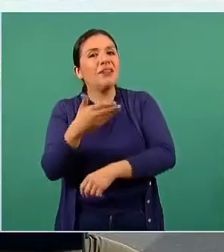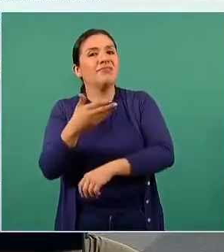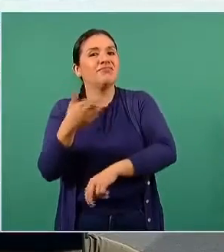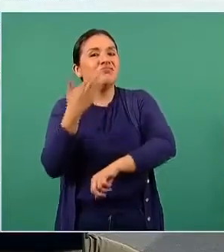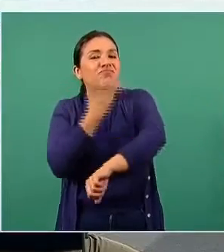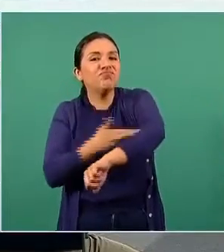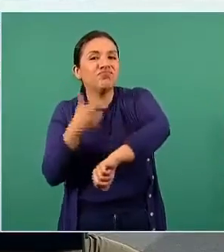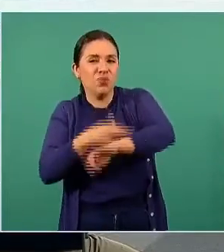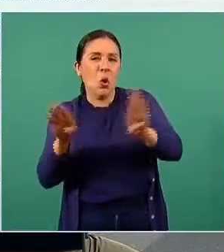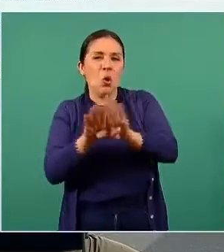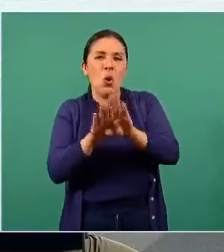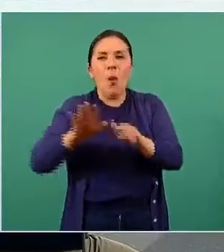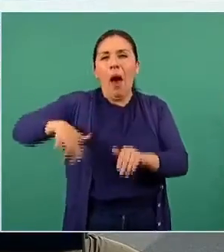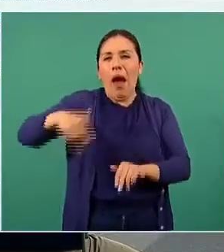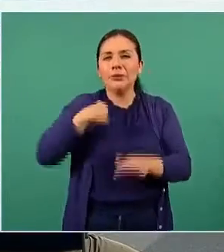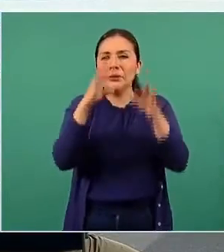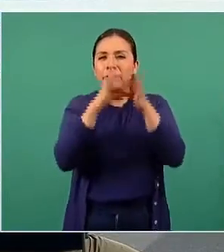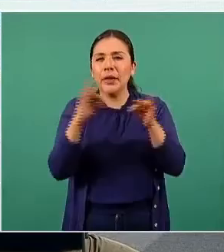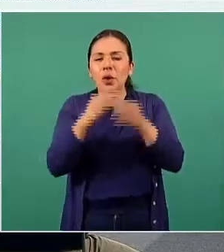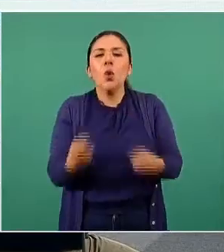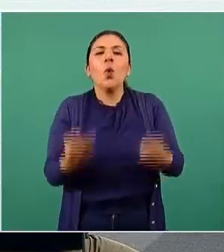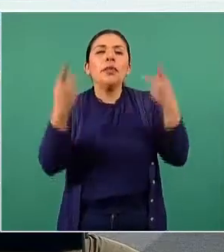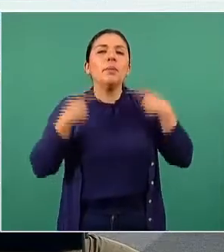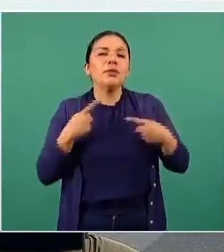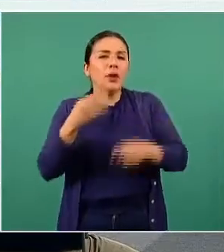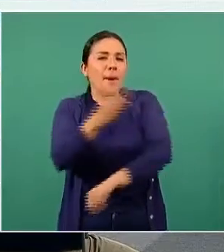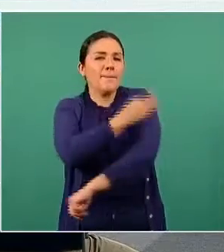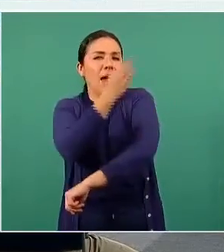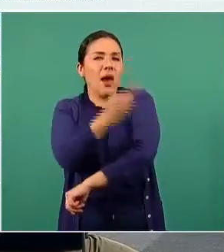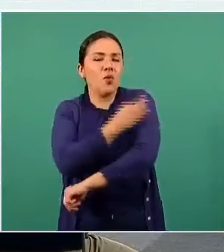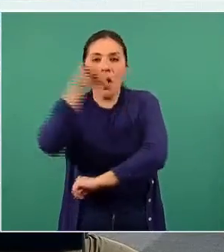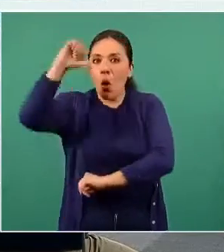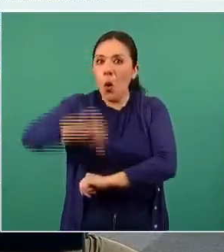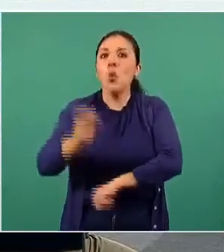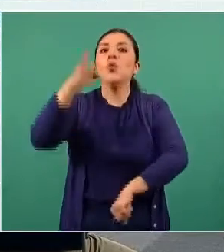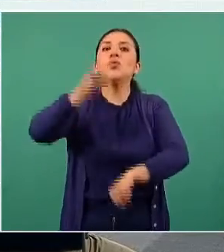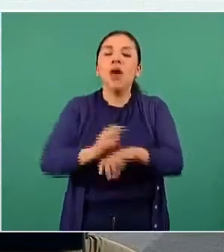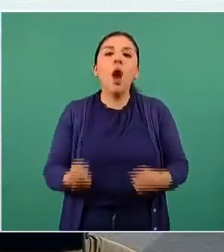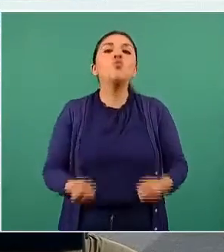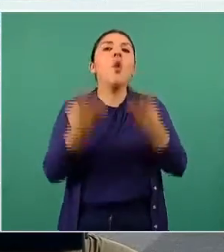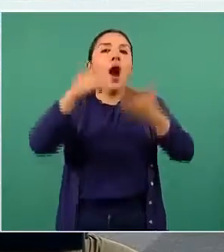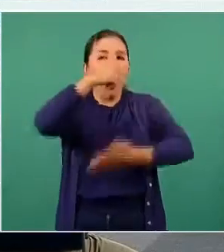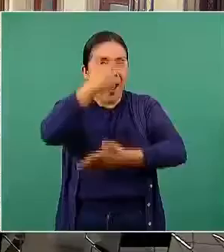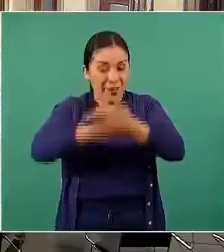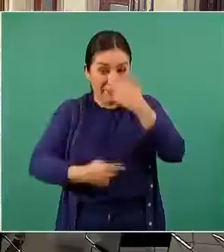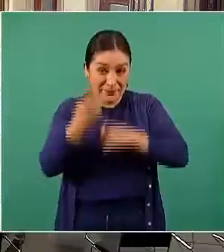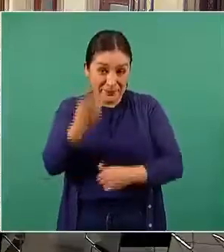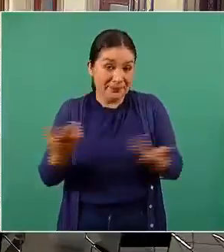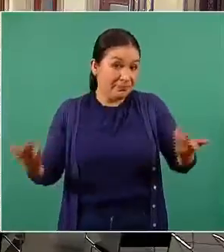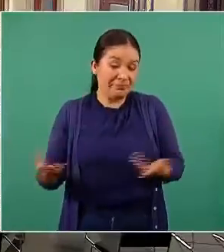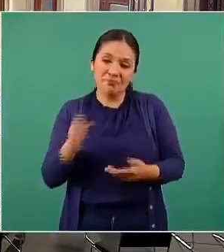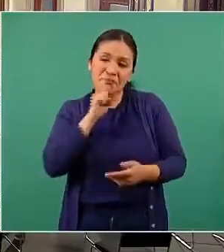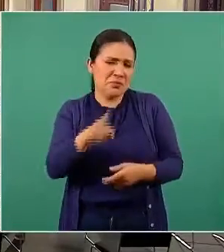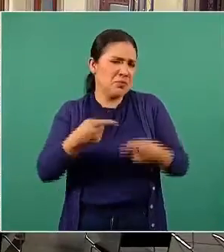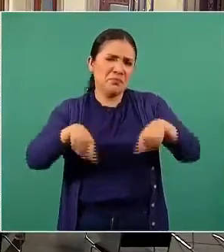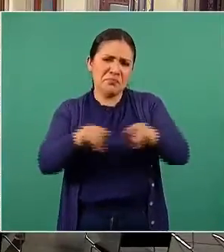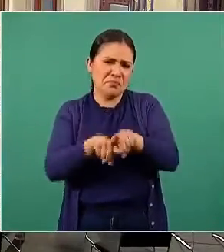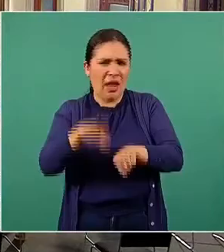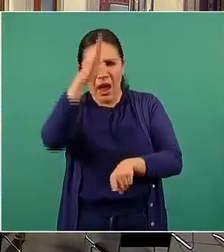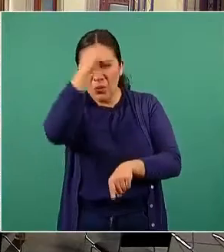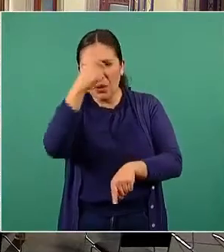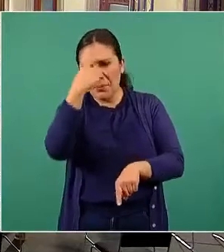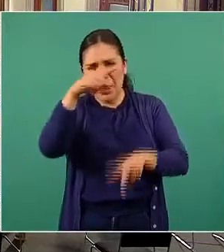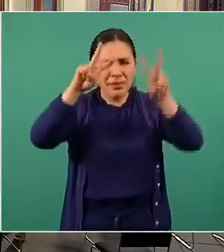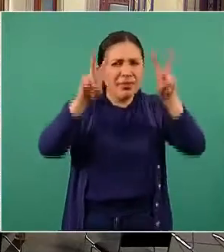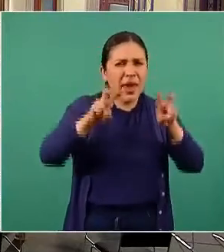mencionando hace un momento en función de la cantidad de dosis diarias que se han podido hasta el momento aplicar. Entonces, bueno, sería la actualización de los dos